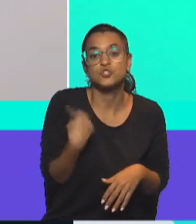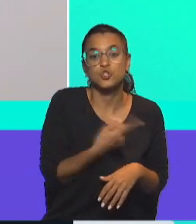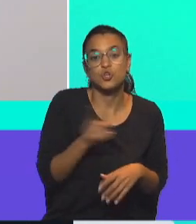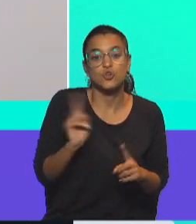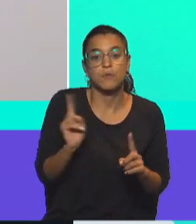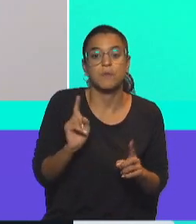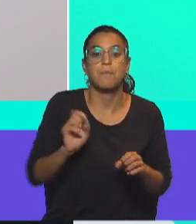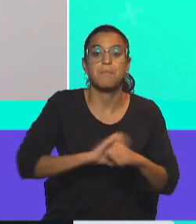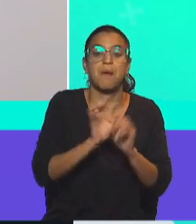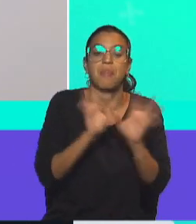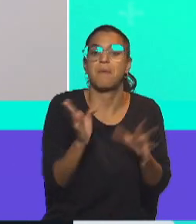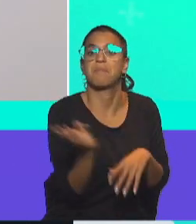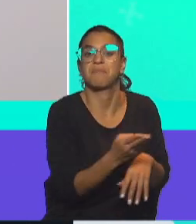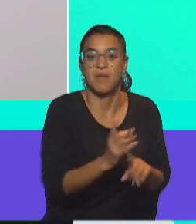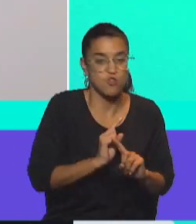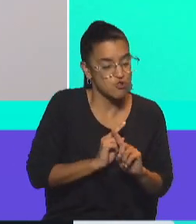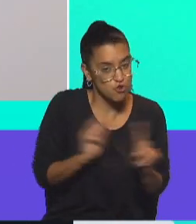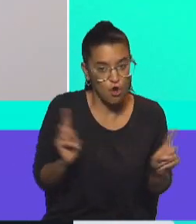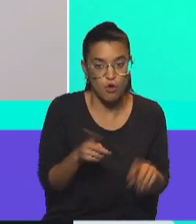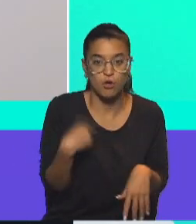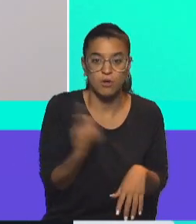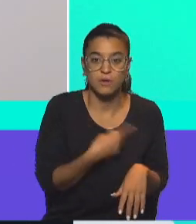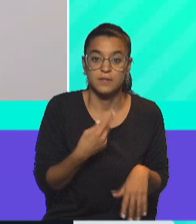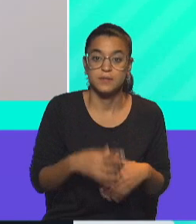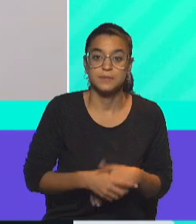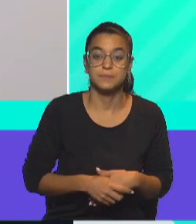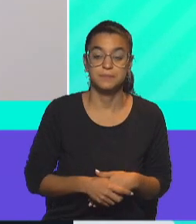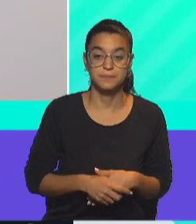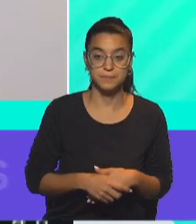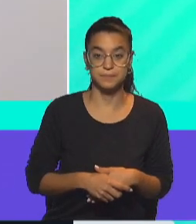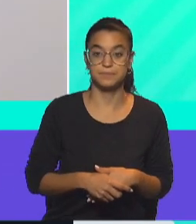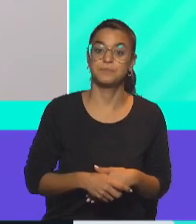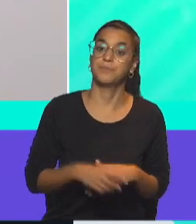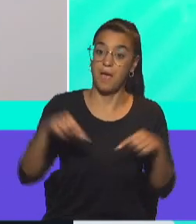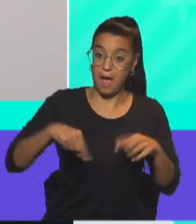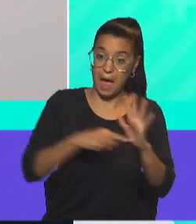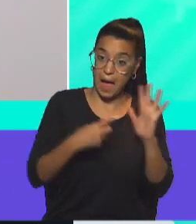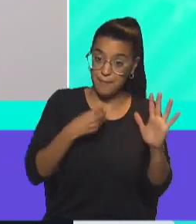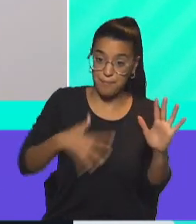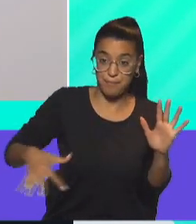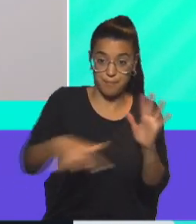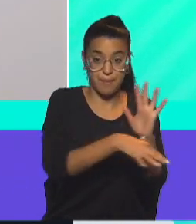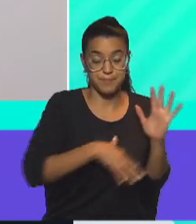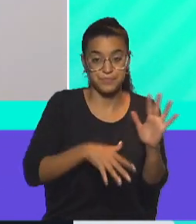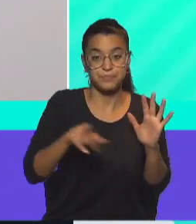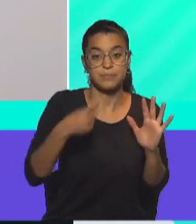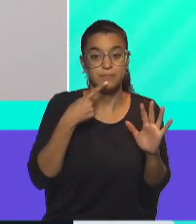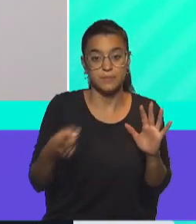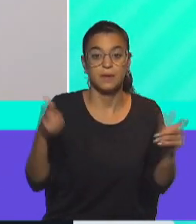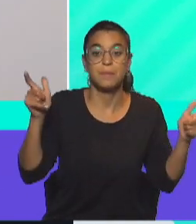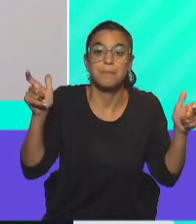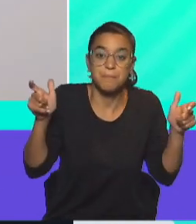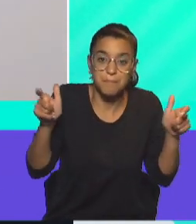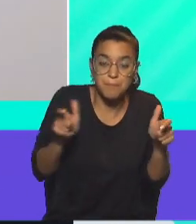todavía superado la pandemia, ni mucho menos. Estamos en el AMBA con una tendencia a la disminución